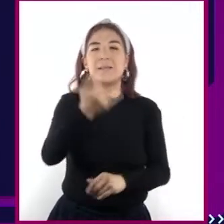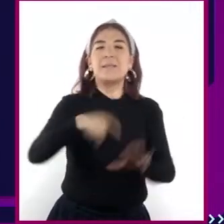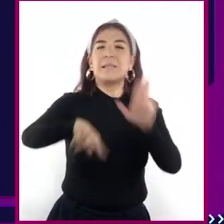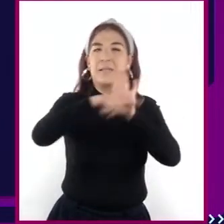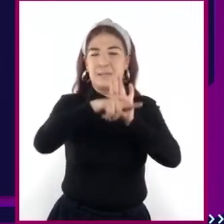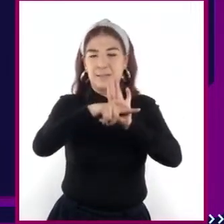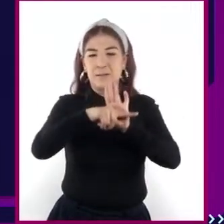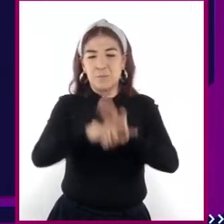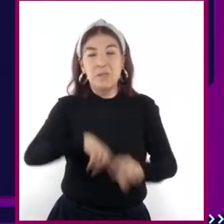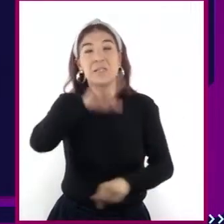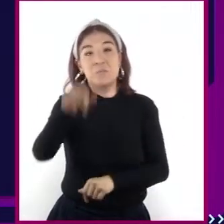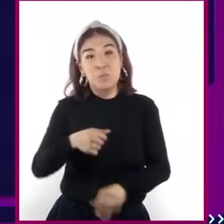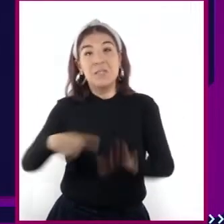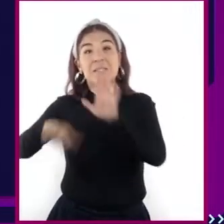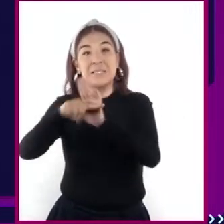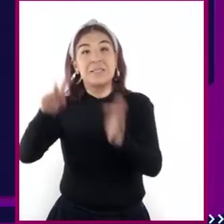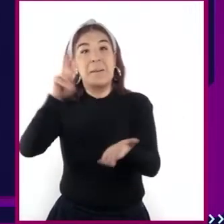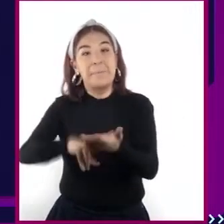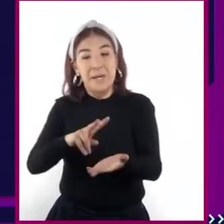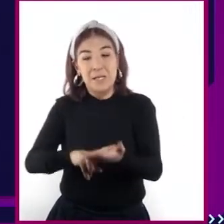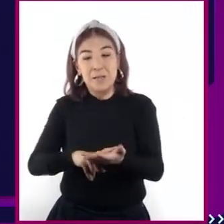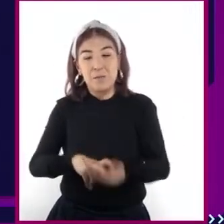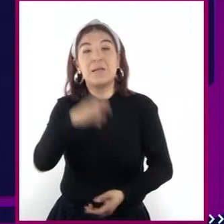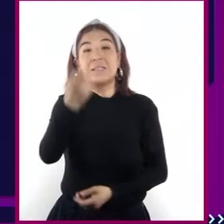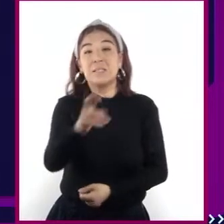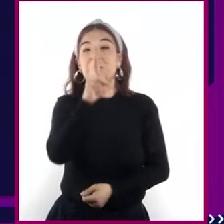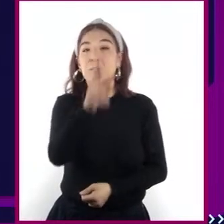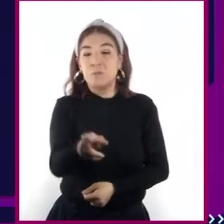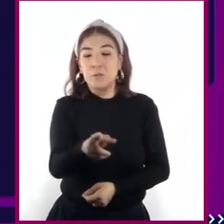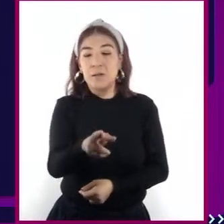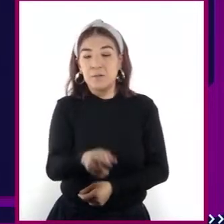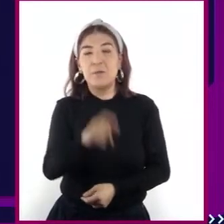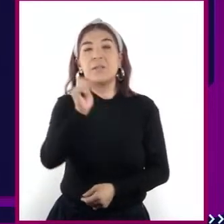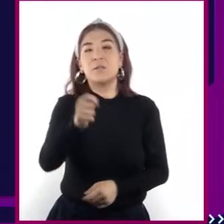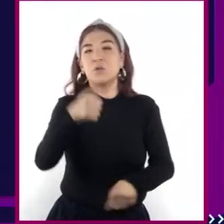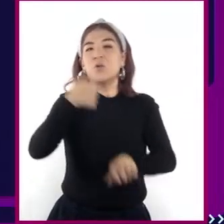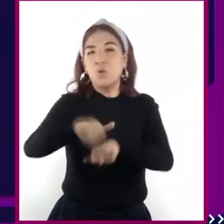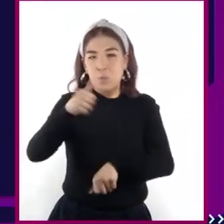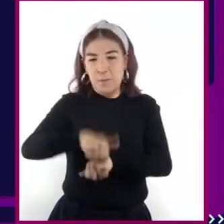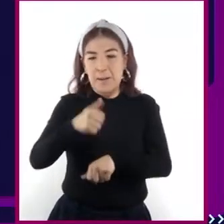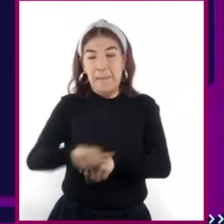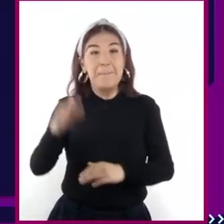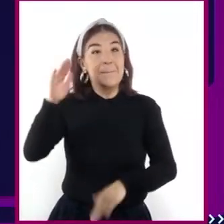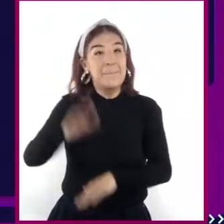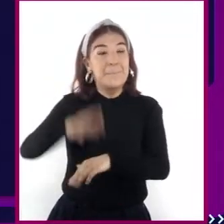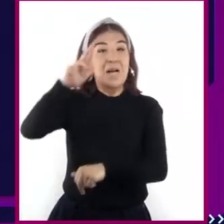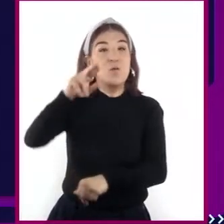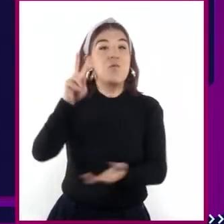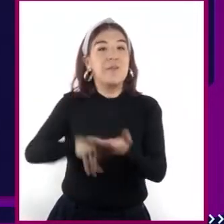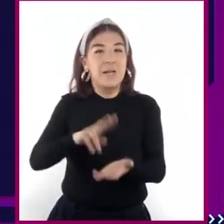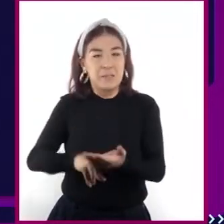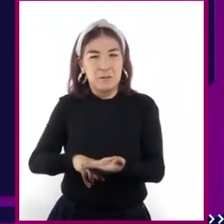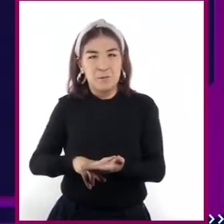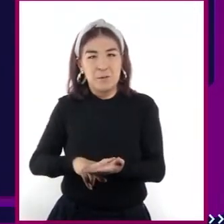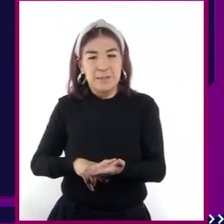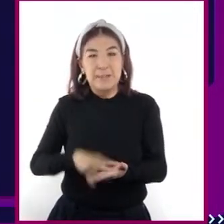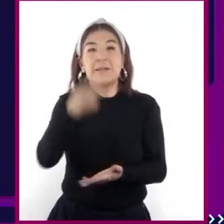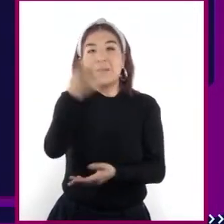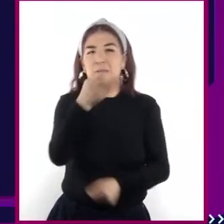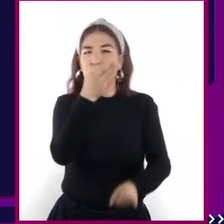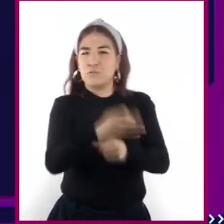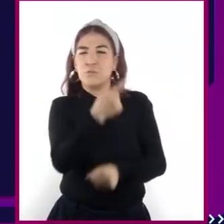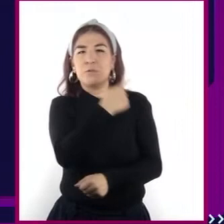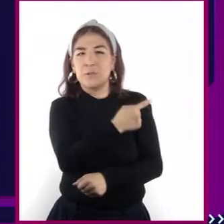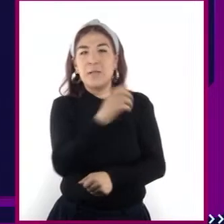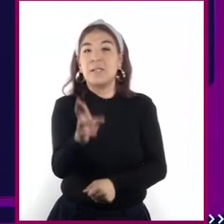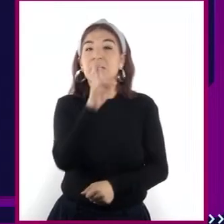negativo. Restamos los valores absolutos y el resultado tendrá en signo del número de mayor valor absoluto. En este caso,